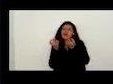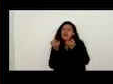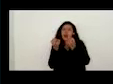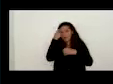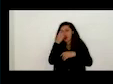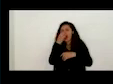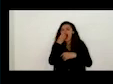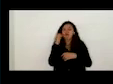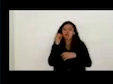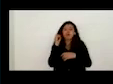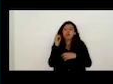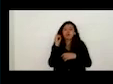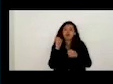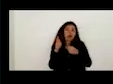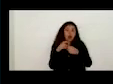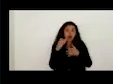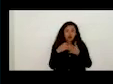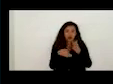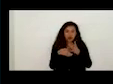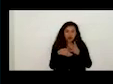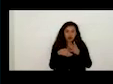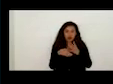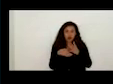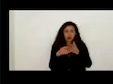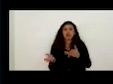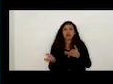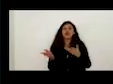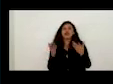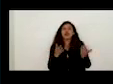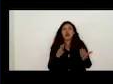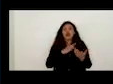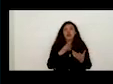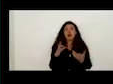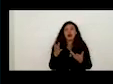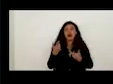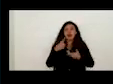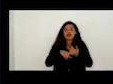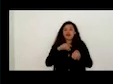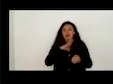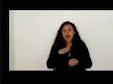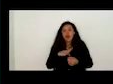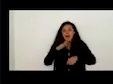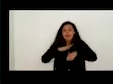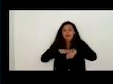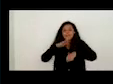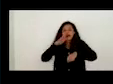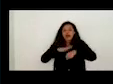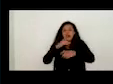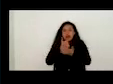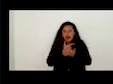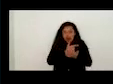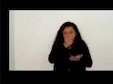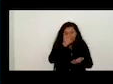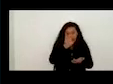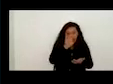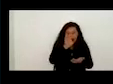si le faltan piezas dentales, que sobre todo pueden contener mayor cantidad de grasas añadidas